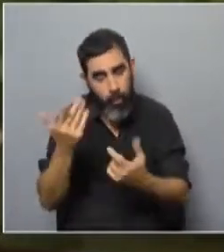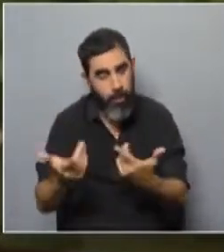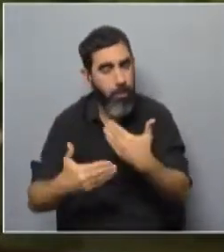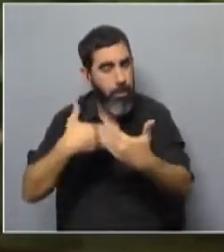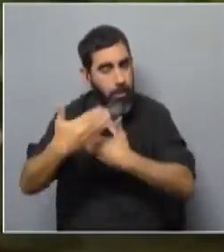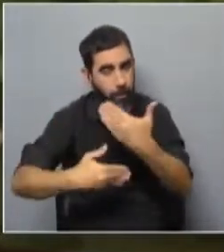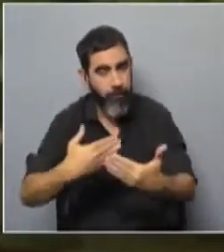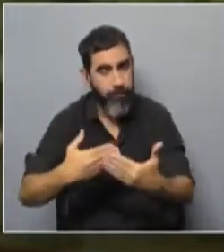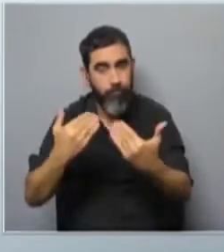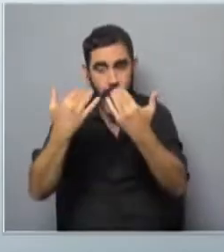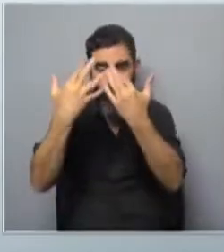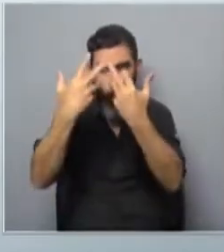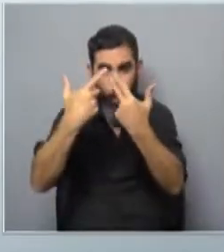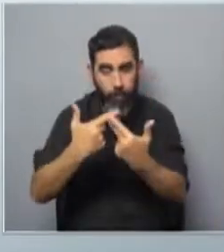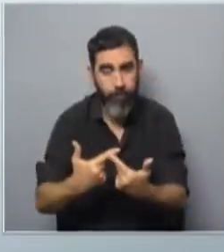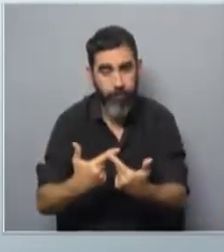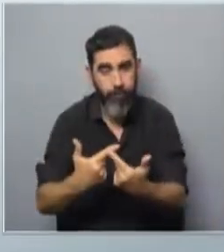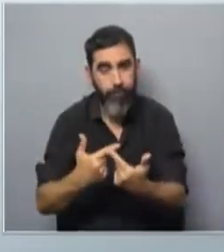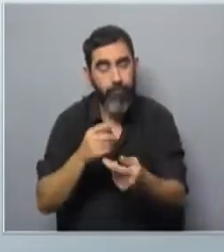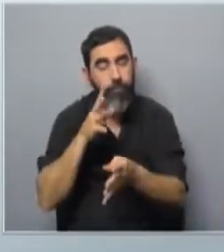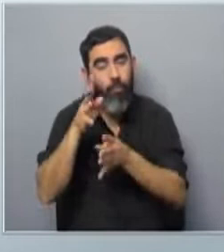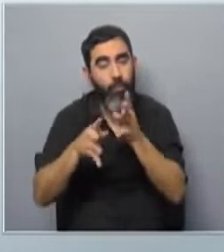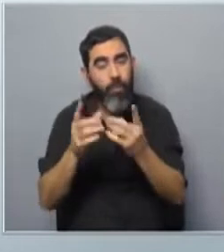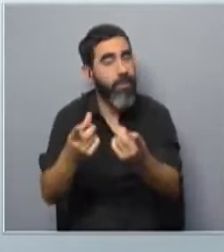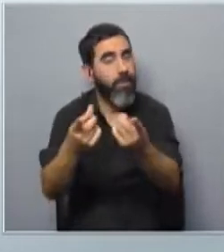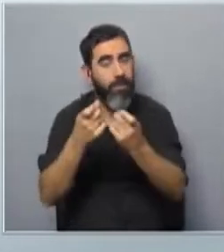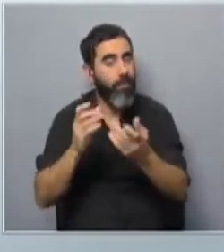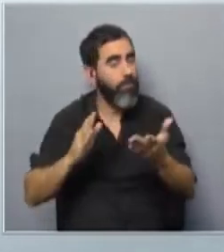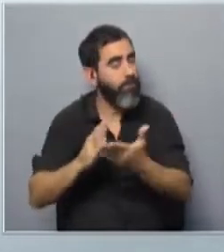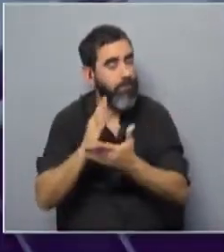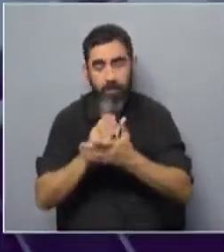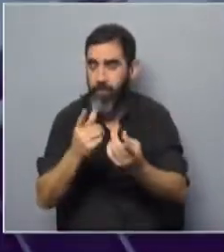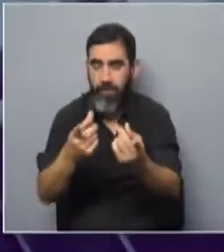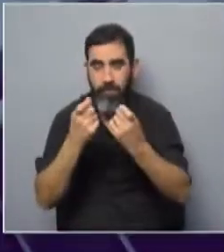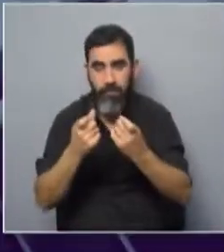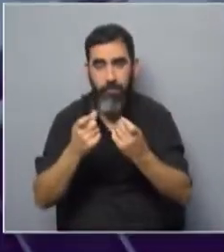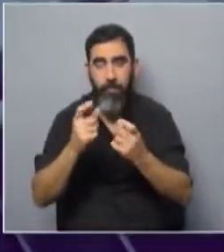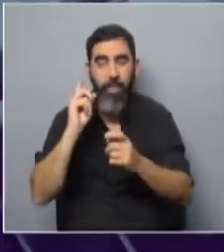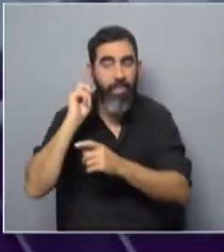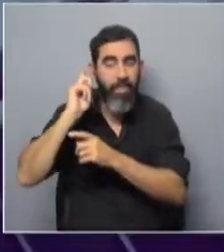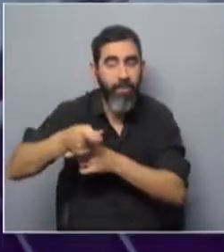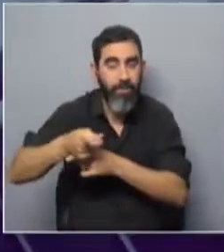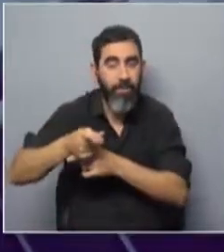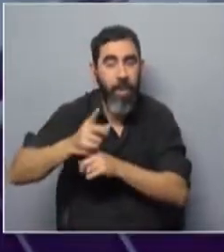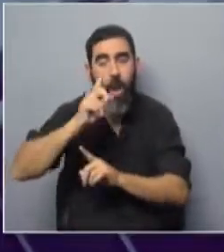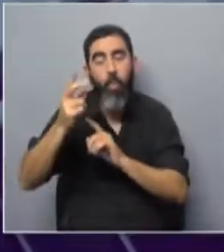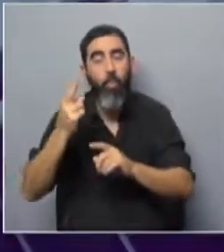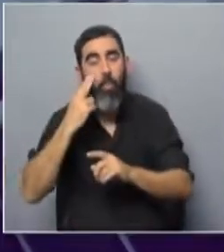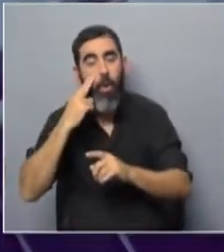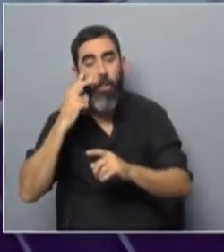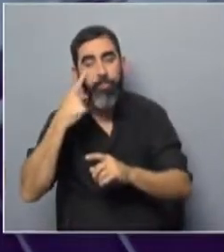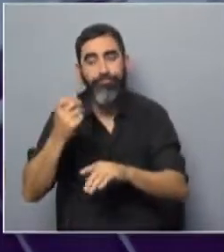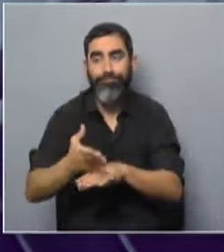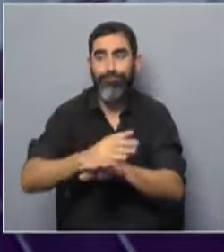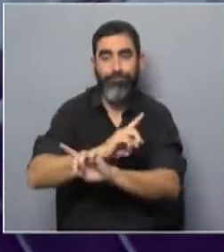productiva, organizada. Básicamente son funciones que las necesitamos siempre que tenemos que resolver problemas que no habíamos